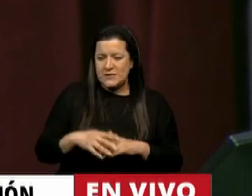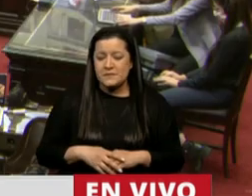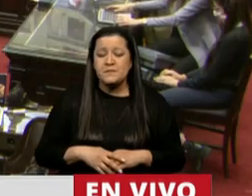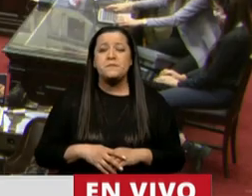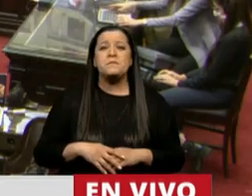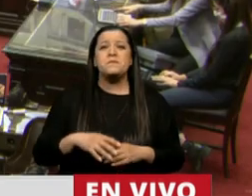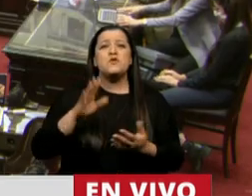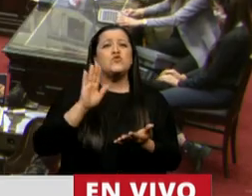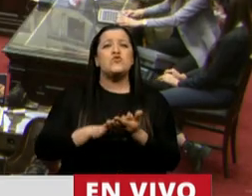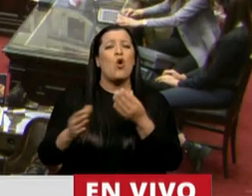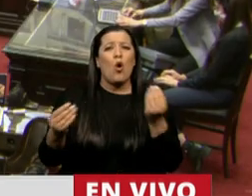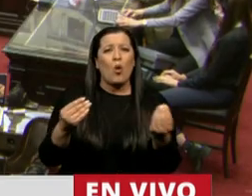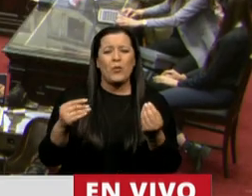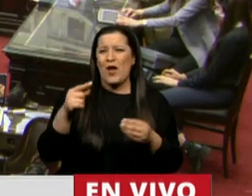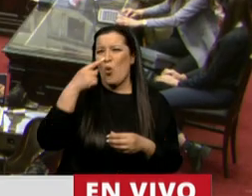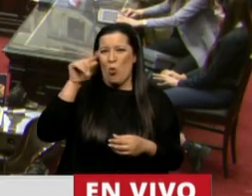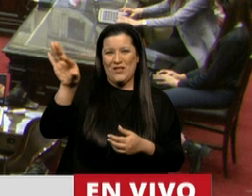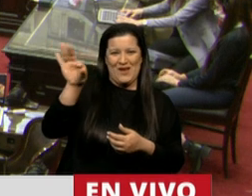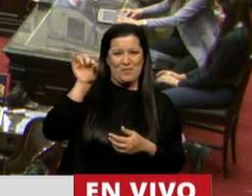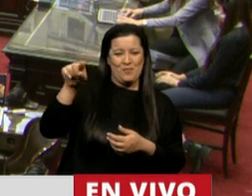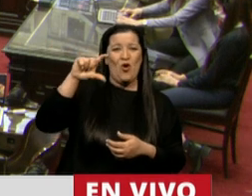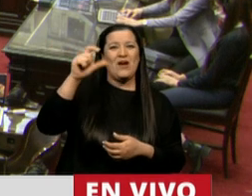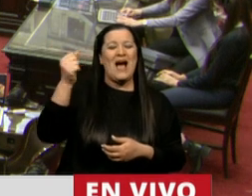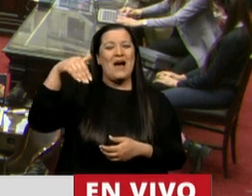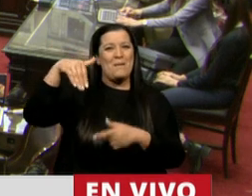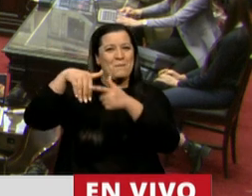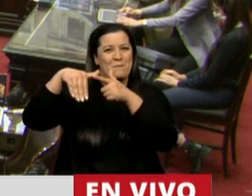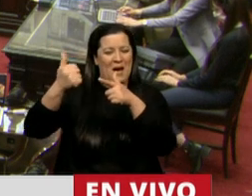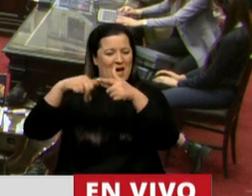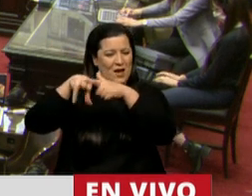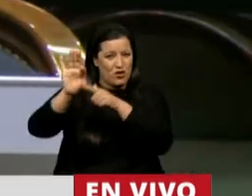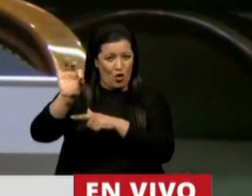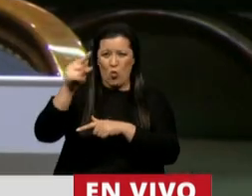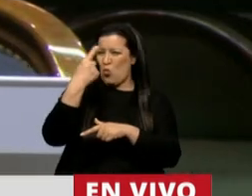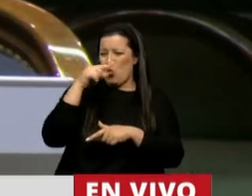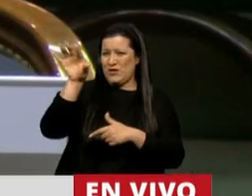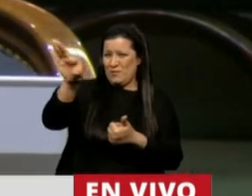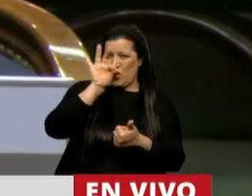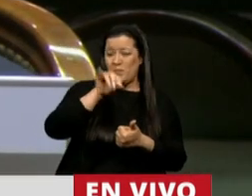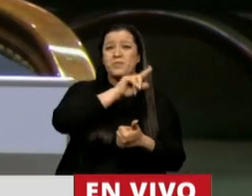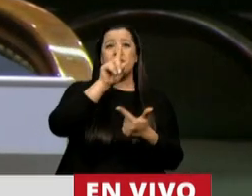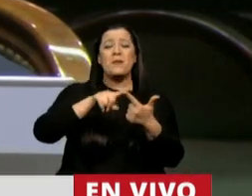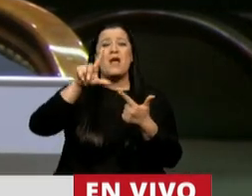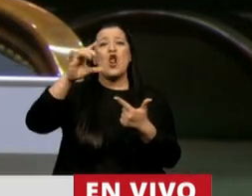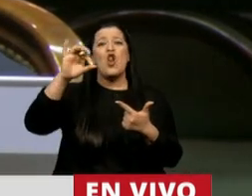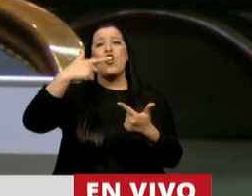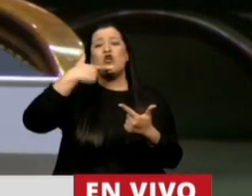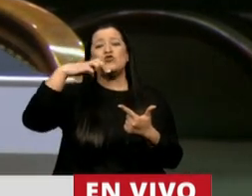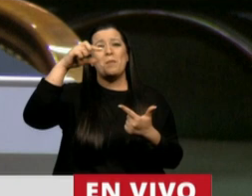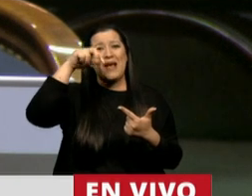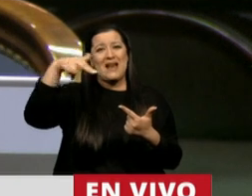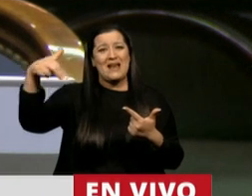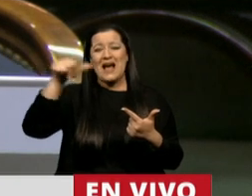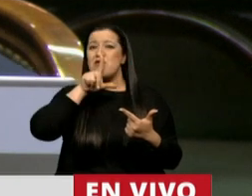sobre me tomo sobre lo último de la diputada preopinante y lo que dijo la diputada los